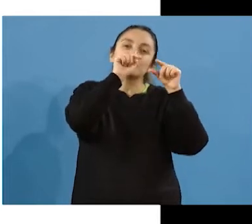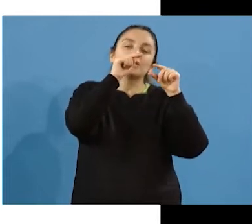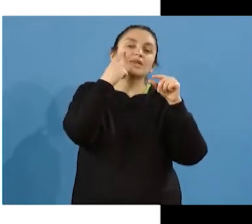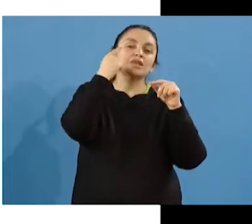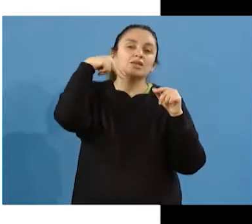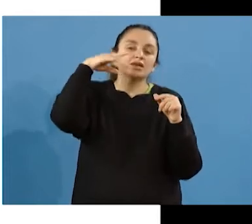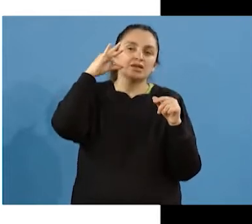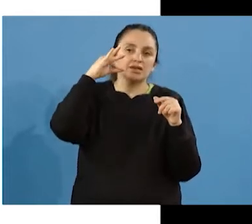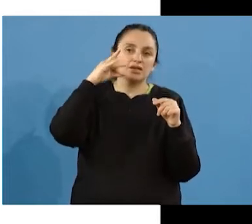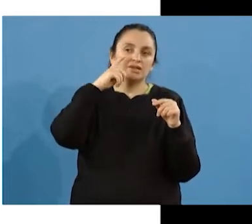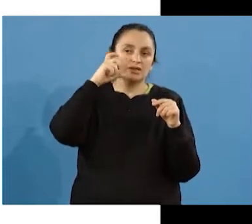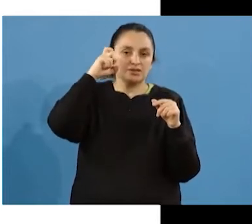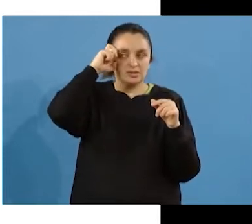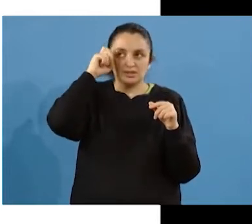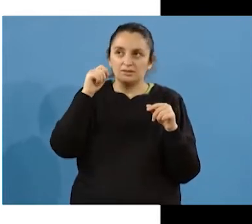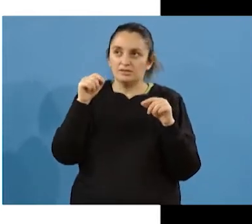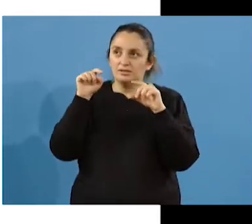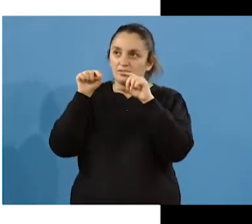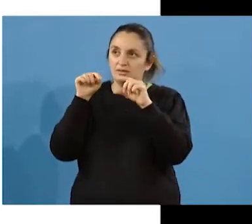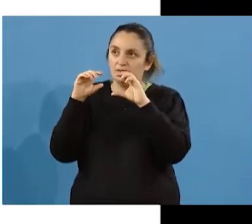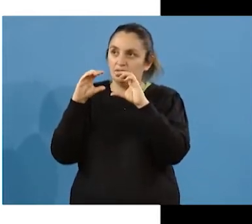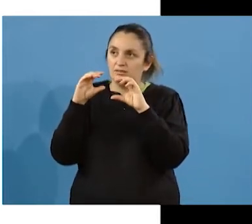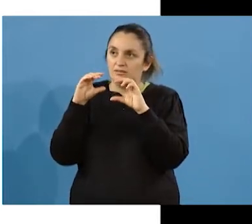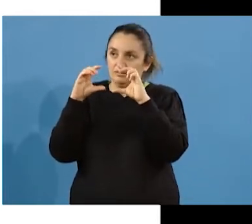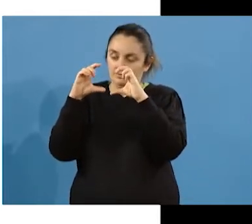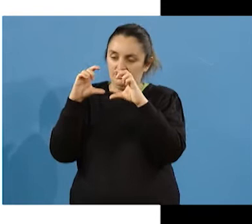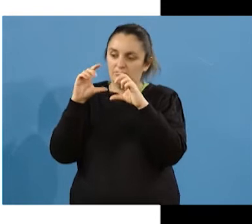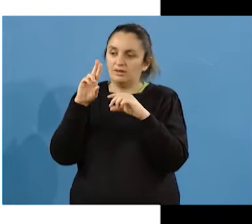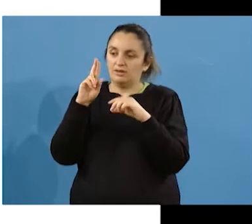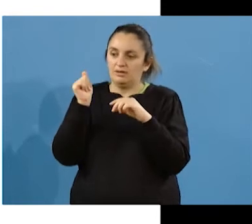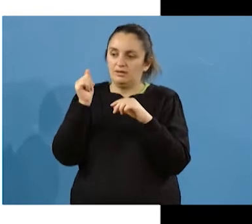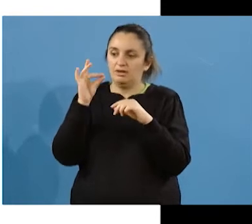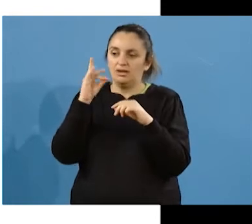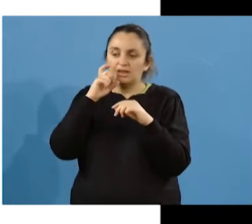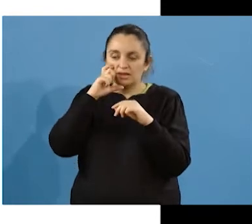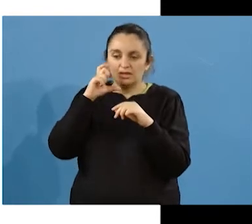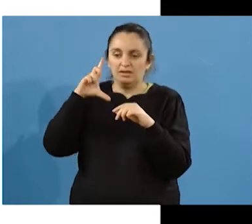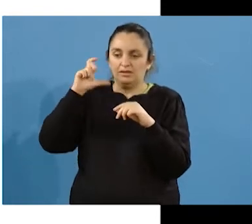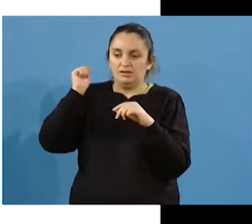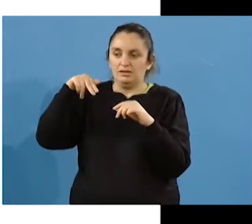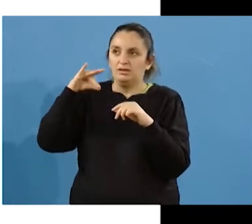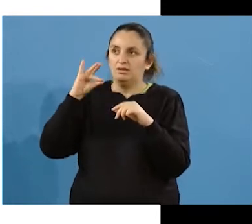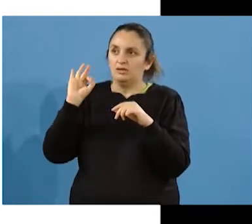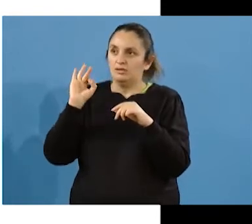signo radical se llama radicando y el resultado es se llama raíz